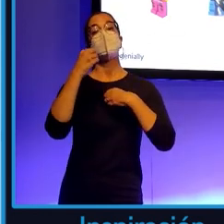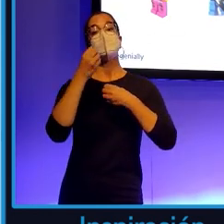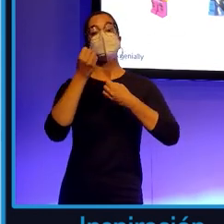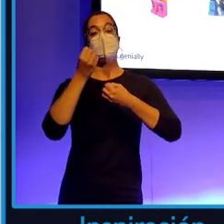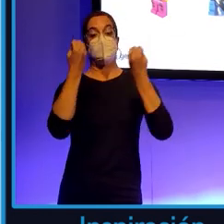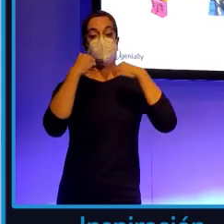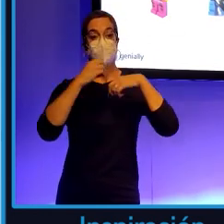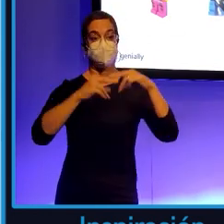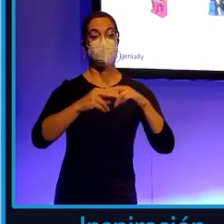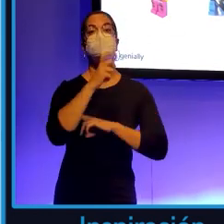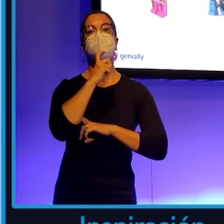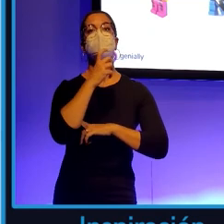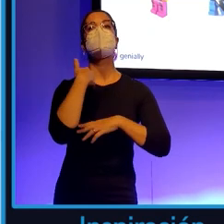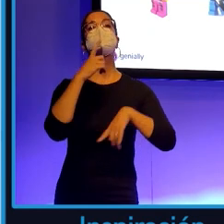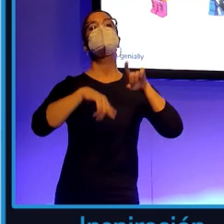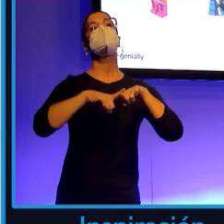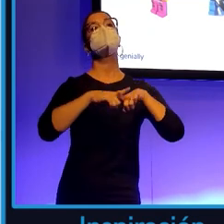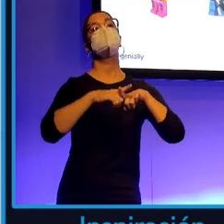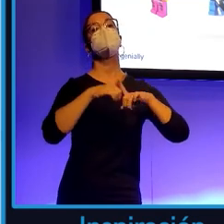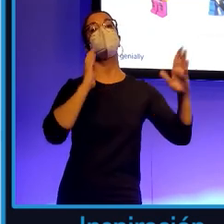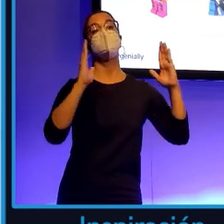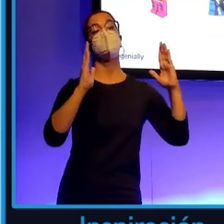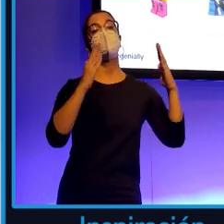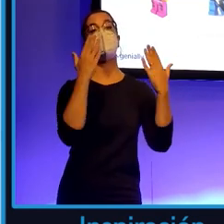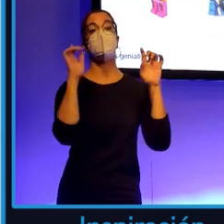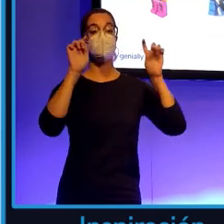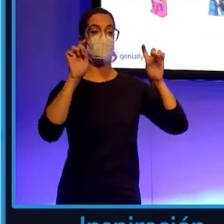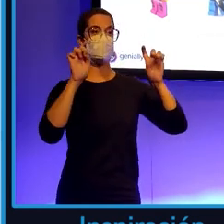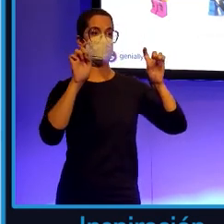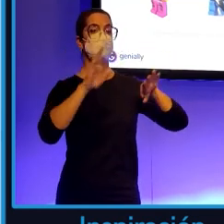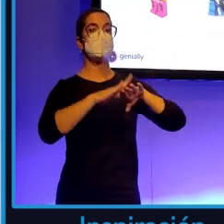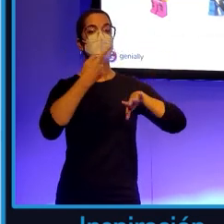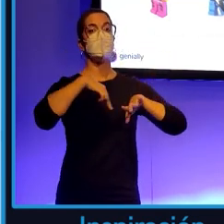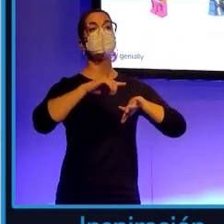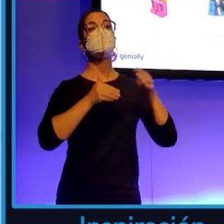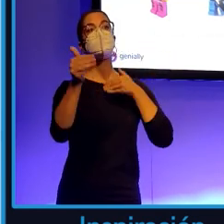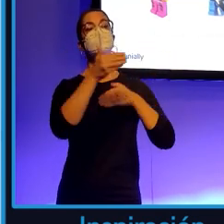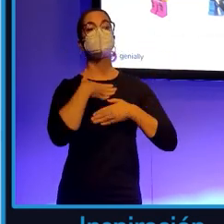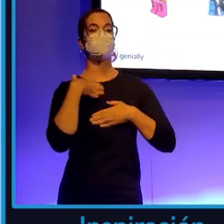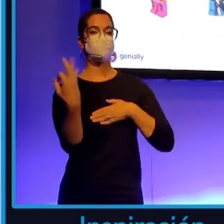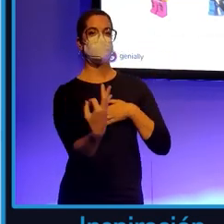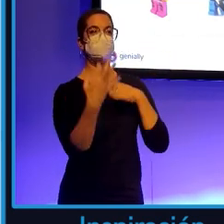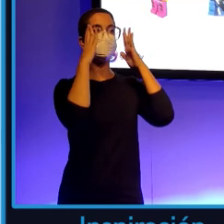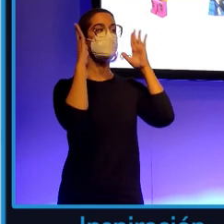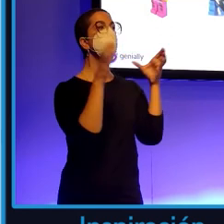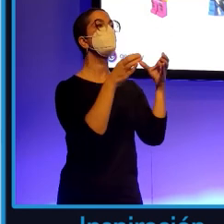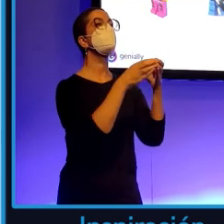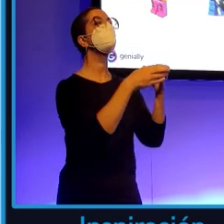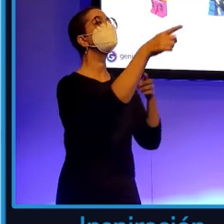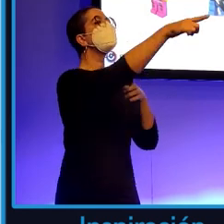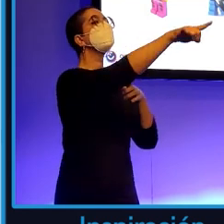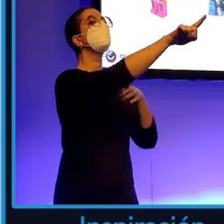la etapa educativa en la que se encuentran para lo que yo realmente quiero ejercitar posteriormente tengo un grupo por aquí que quiere hablar